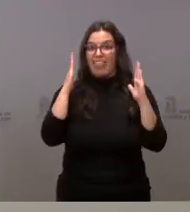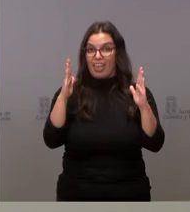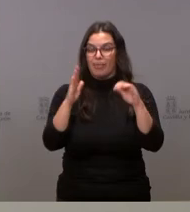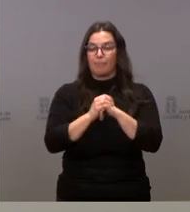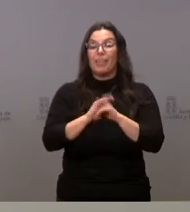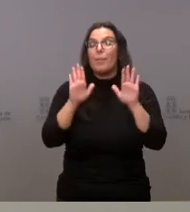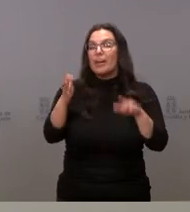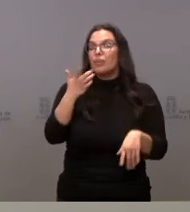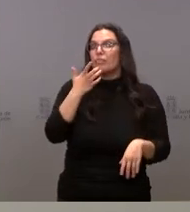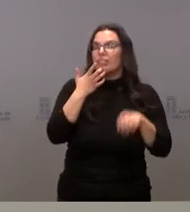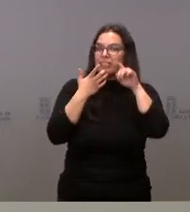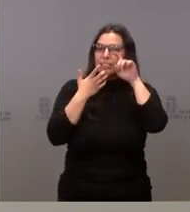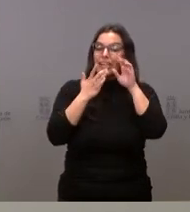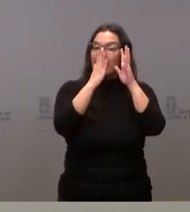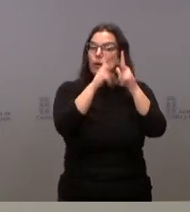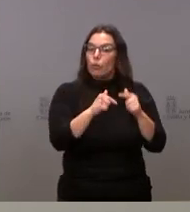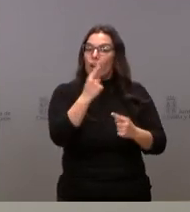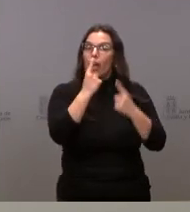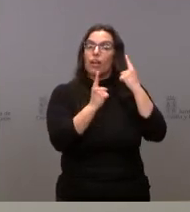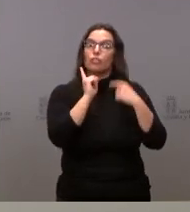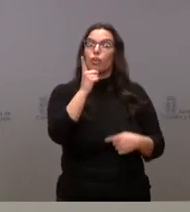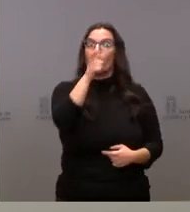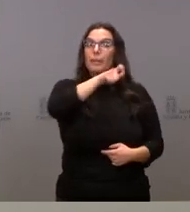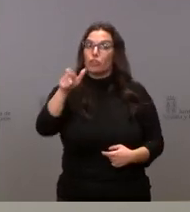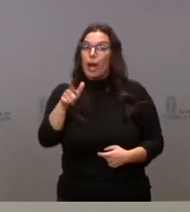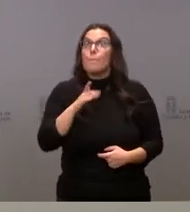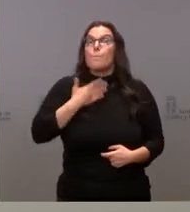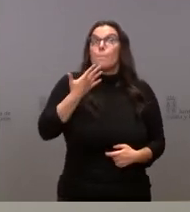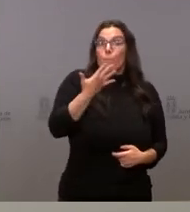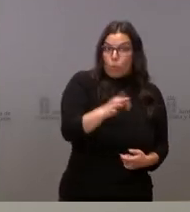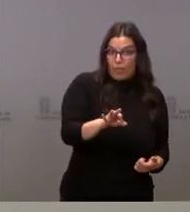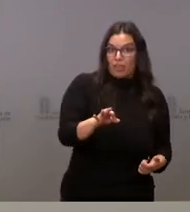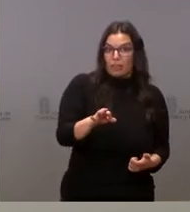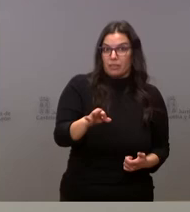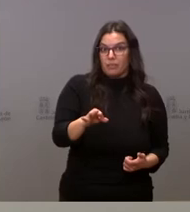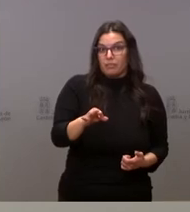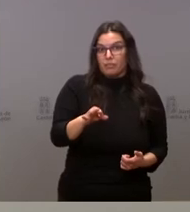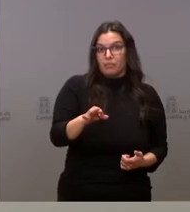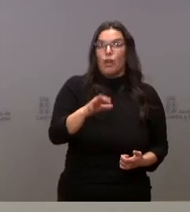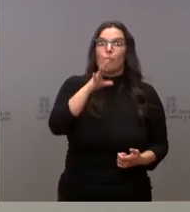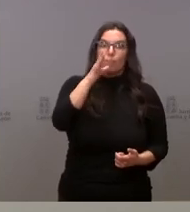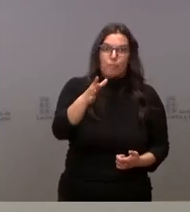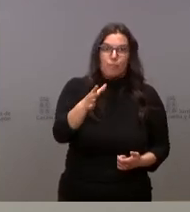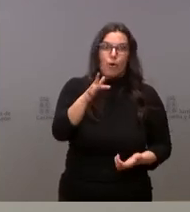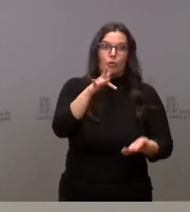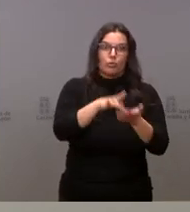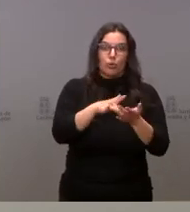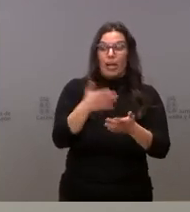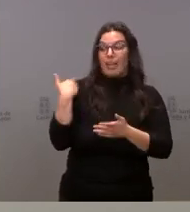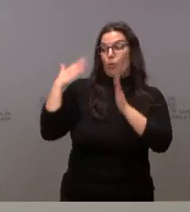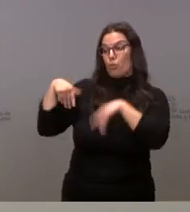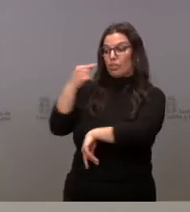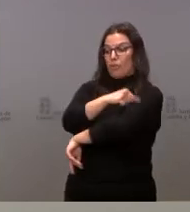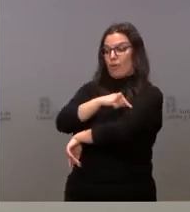solamente las personas que pueden recibir esas dosis es decir aquellas que han transcurrido más de seis meses de la vacunación o